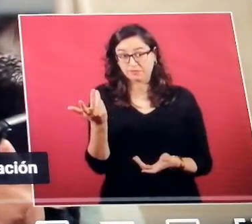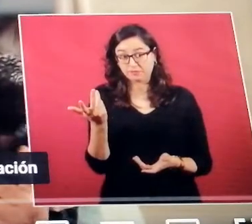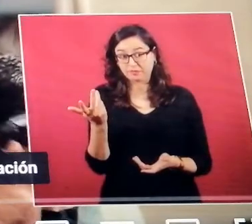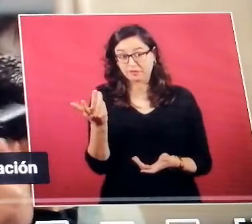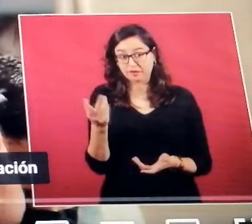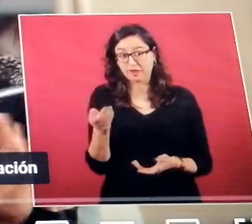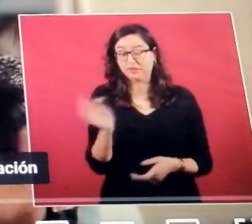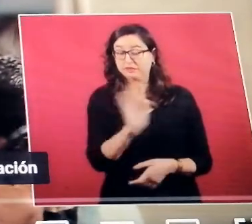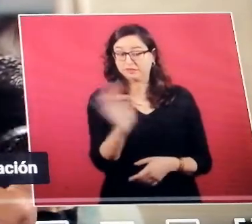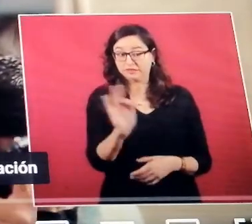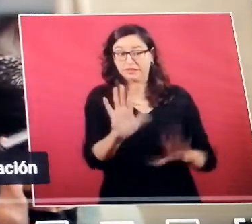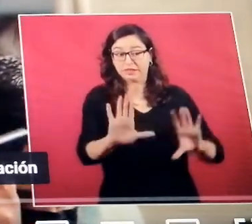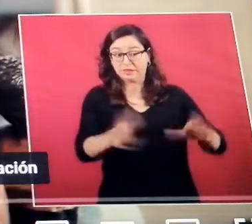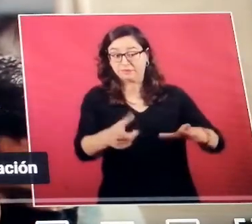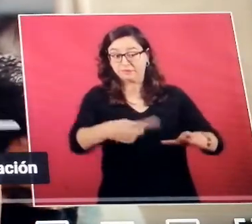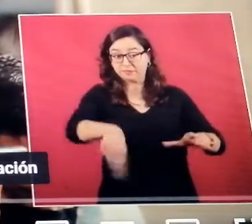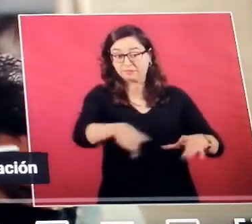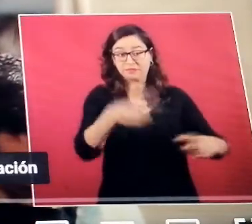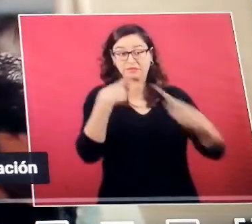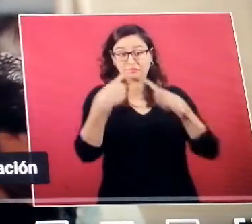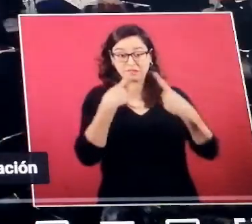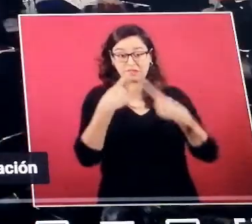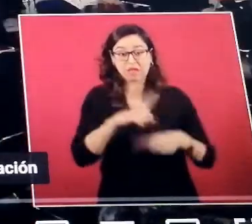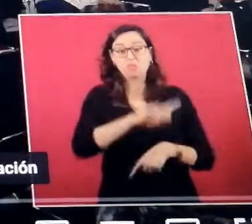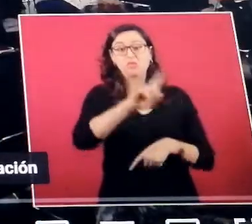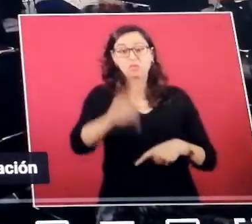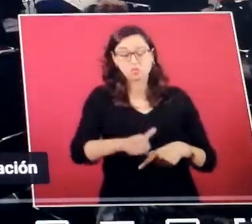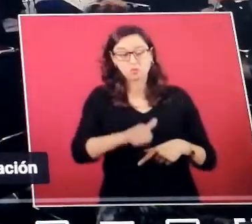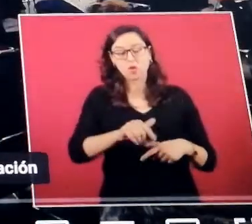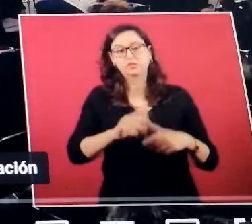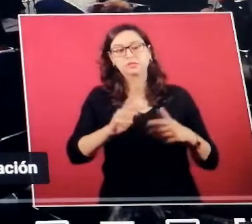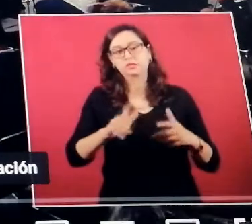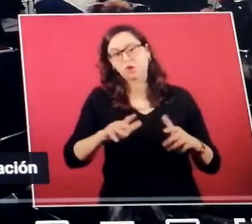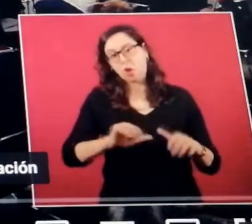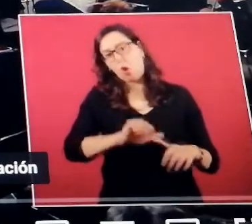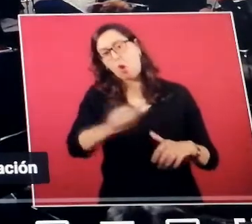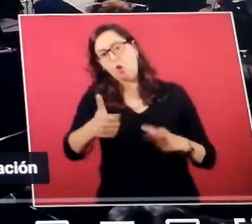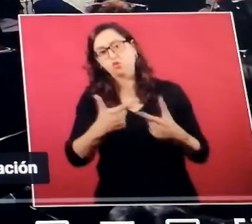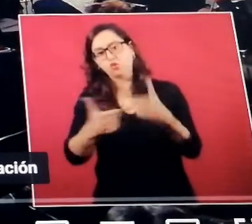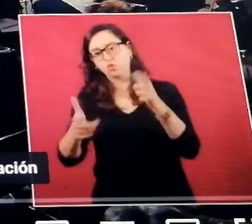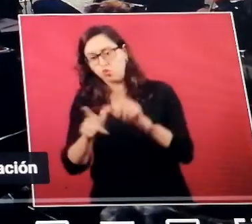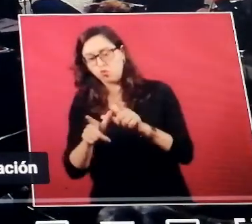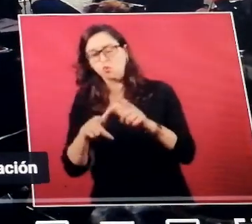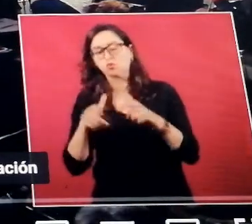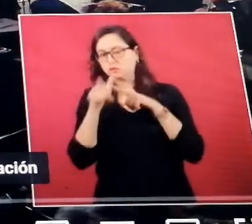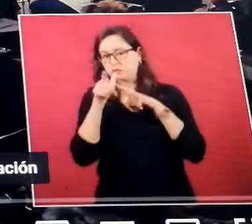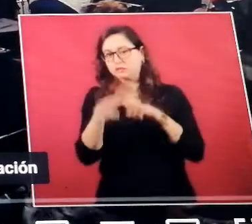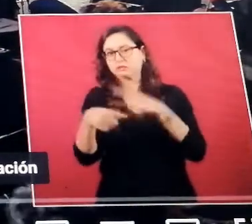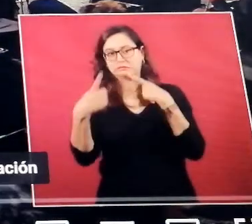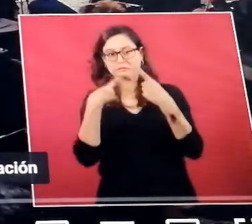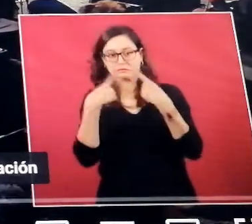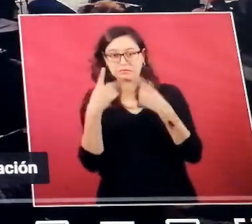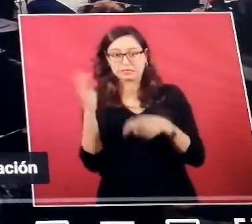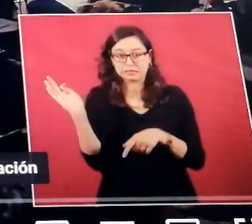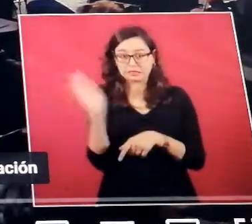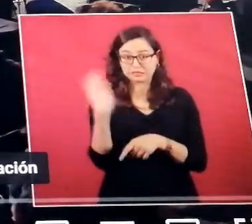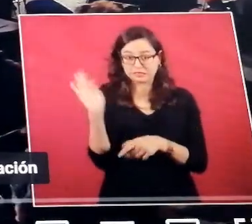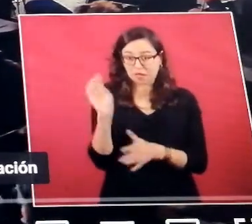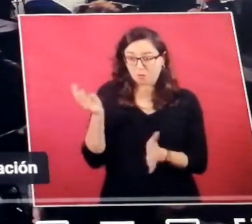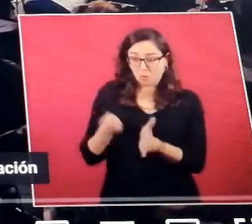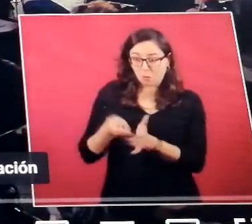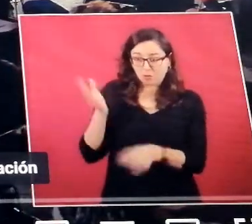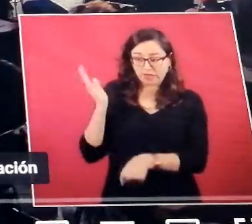panel donde expertos deliberarían el asunto, ¿habría sanciones? Se lo pregunto sobre todo porque esta respuesta también iba a ser hacia Canadá, no nada más a